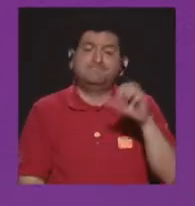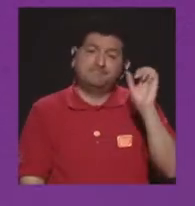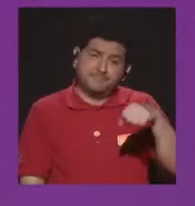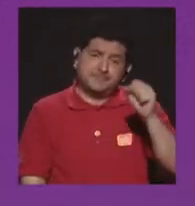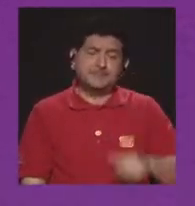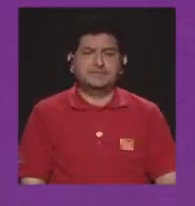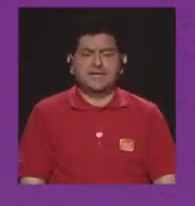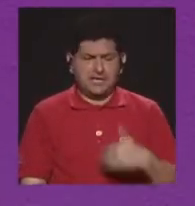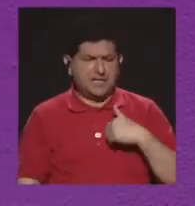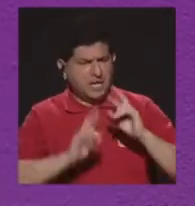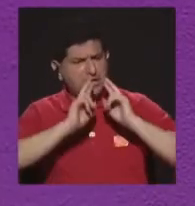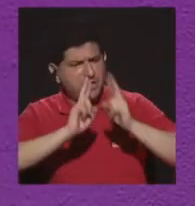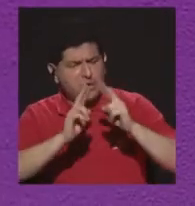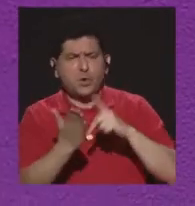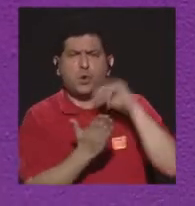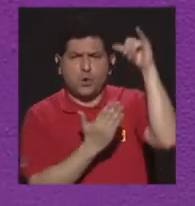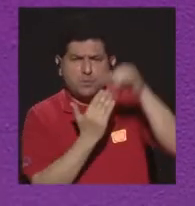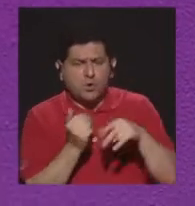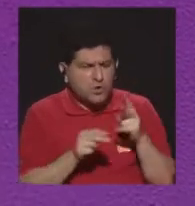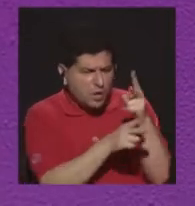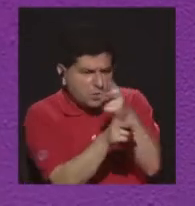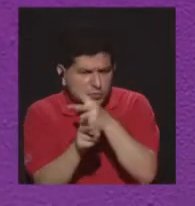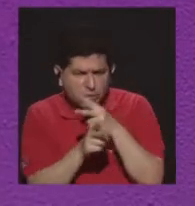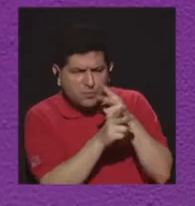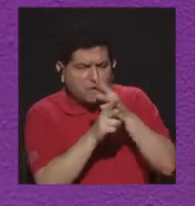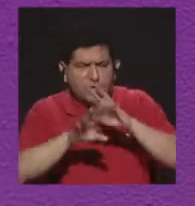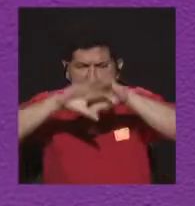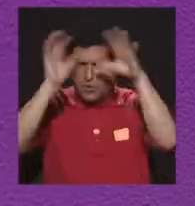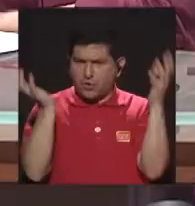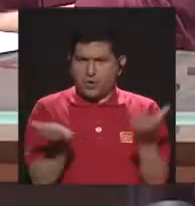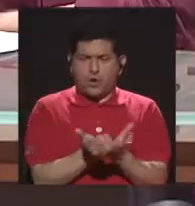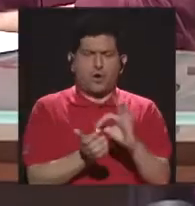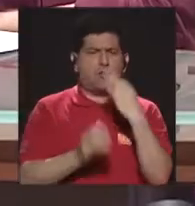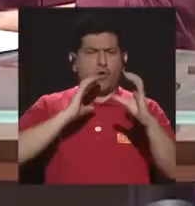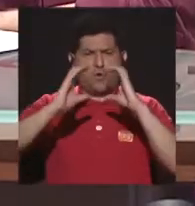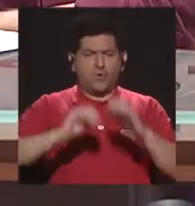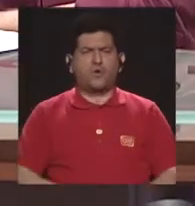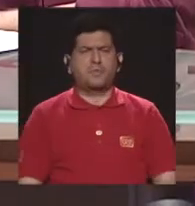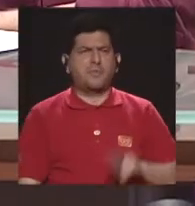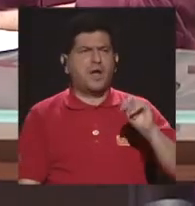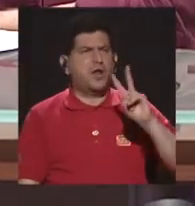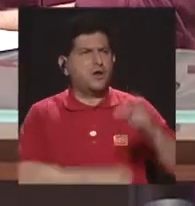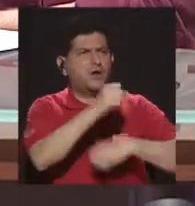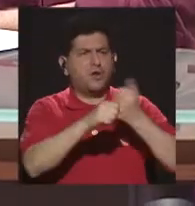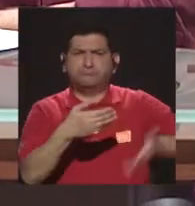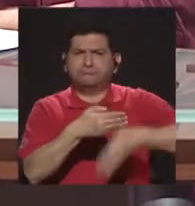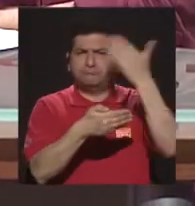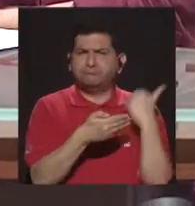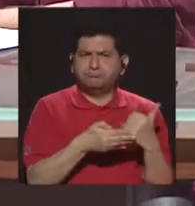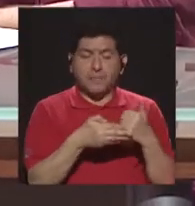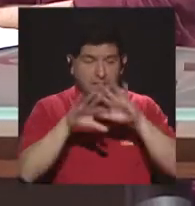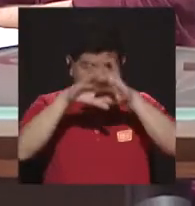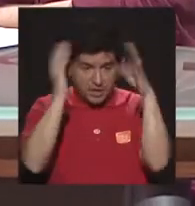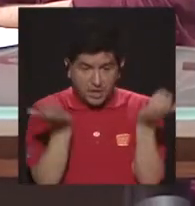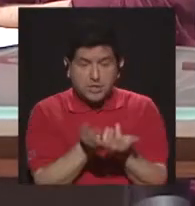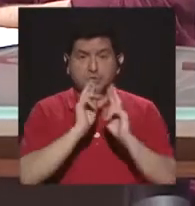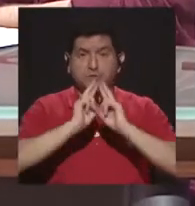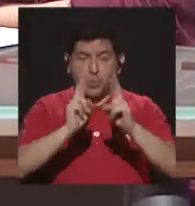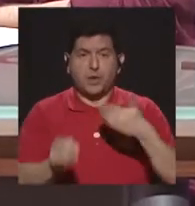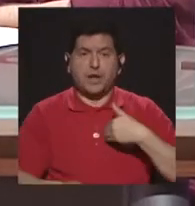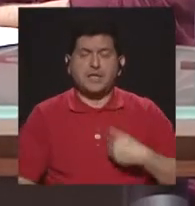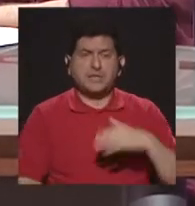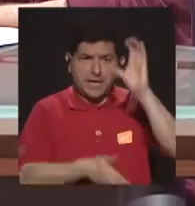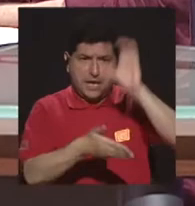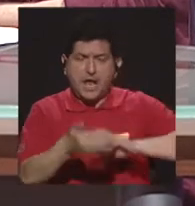Acabamos de tener los resultados del proyecto Monitoreo Global de Medios en noviembre del año pasado, que son globales y que después tienen